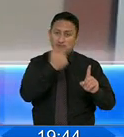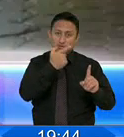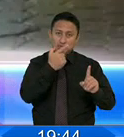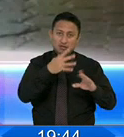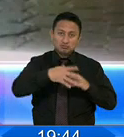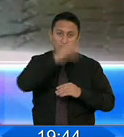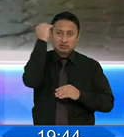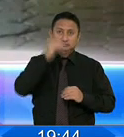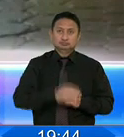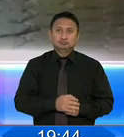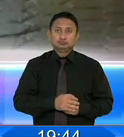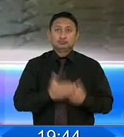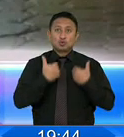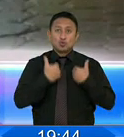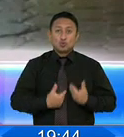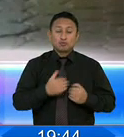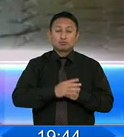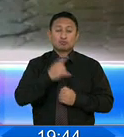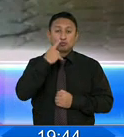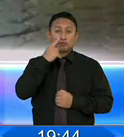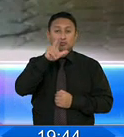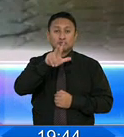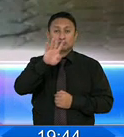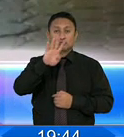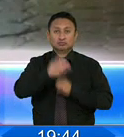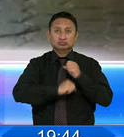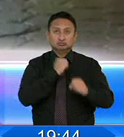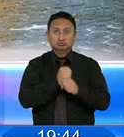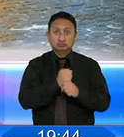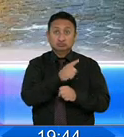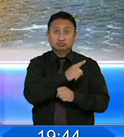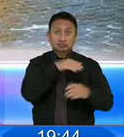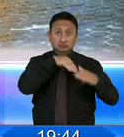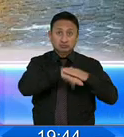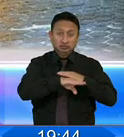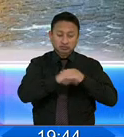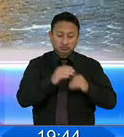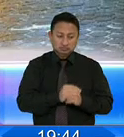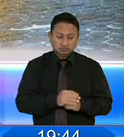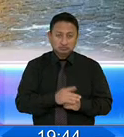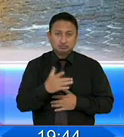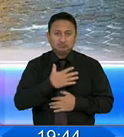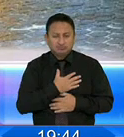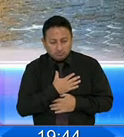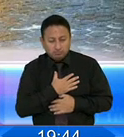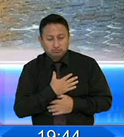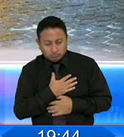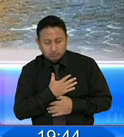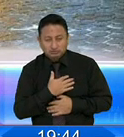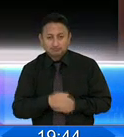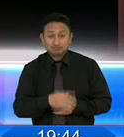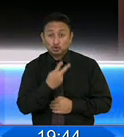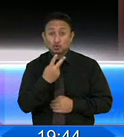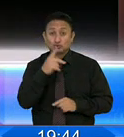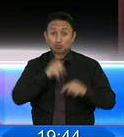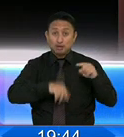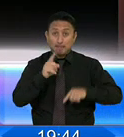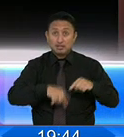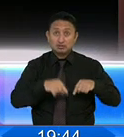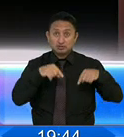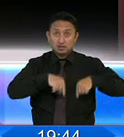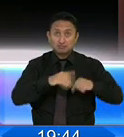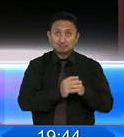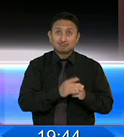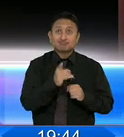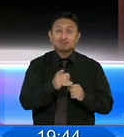El cuerpo del hombre de 34 años de edad quedó al interior del local donde intentó refugiarse. Los dos amigos se encontraban realizando arreglos